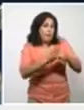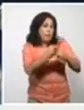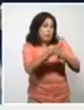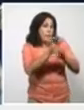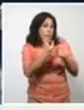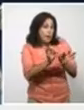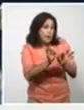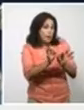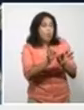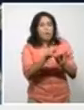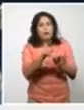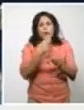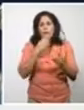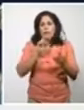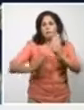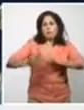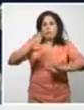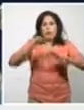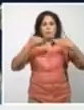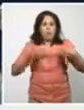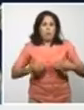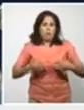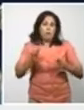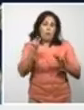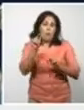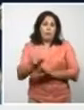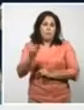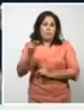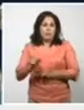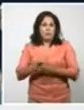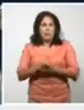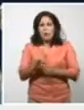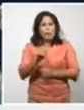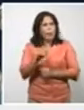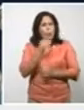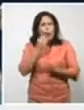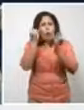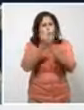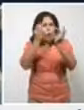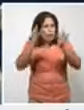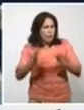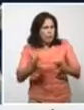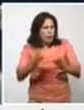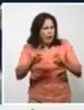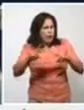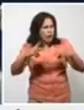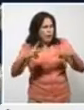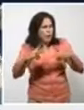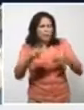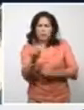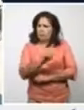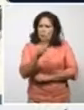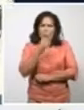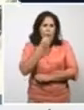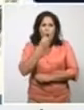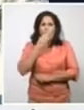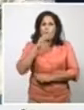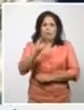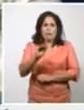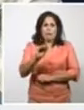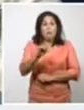su respuesta inmunitaria en este sentido. Pero no podemos hablar de que sea una reinfección